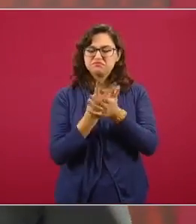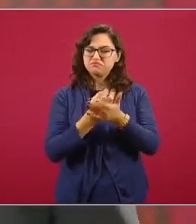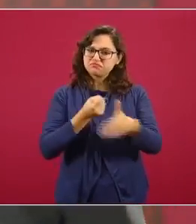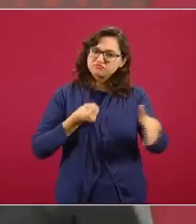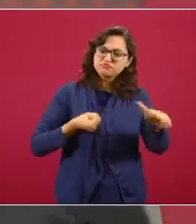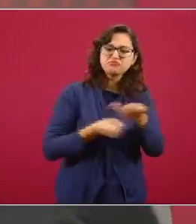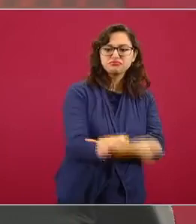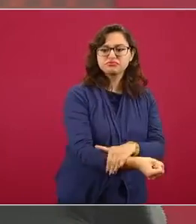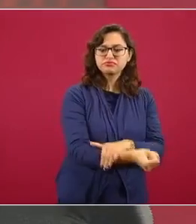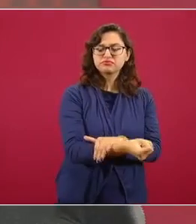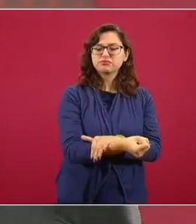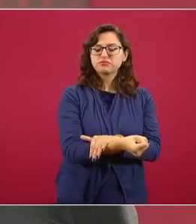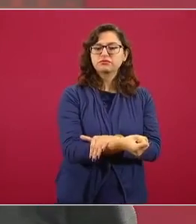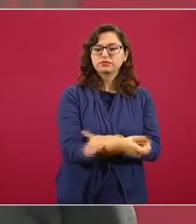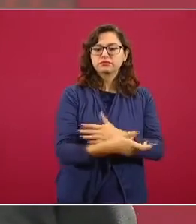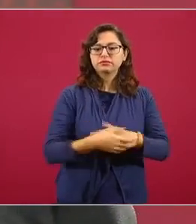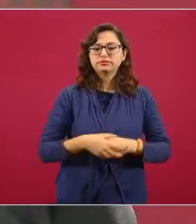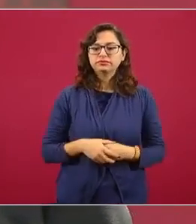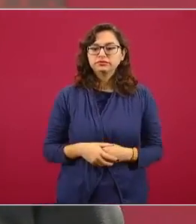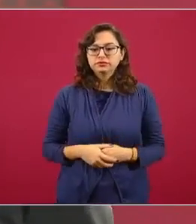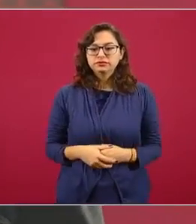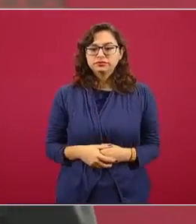una